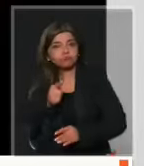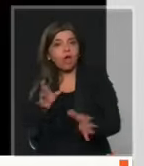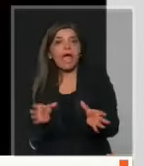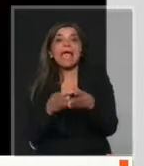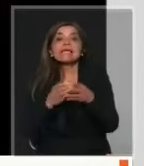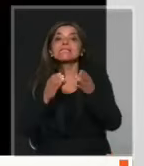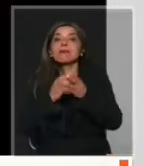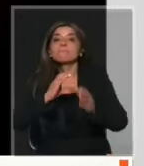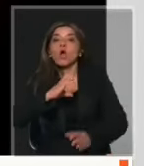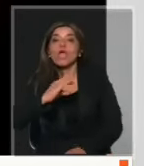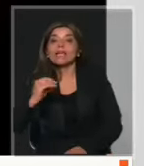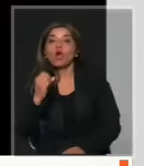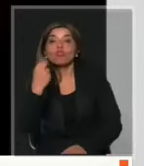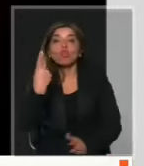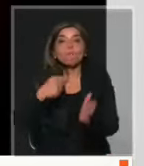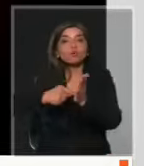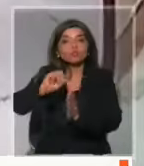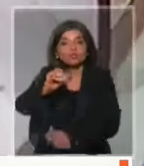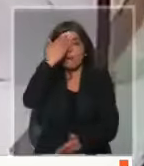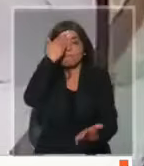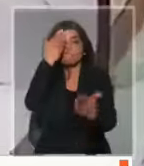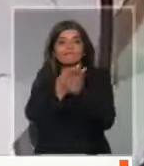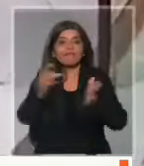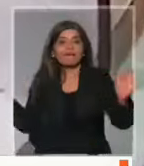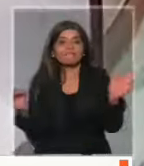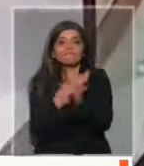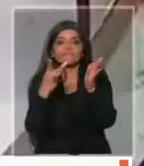2.0 para enfrentar estos delitos.